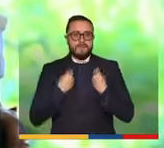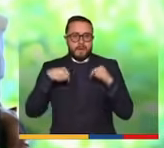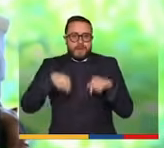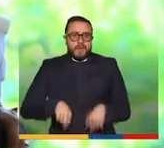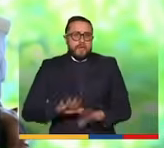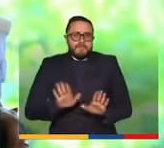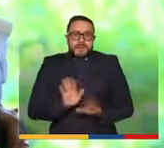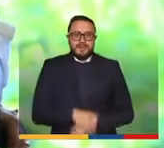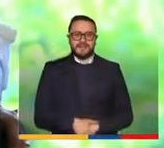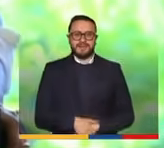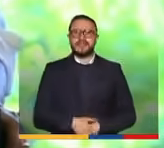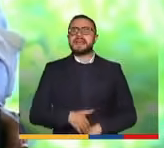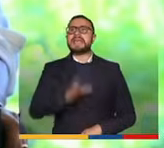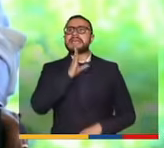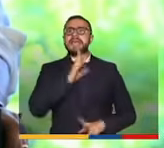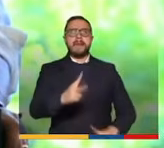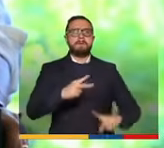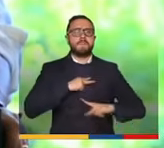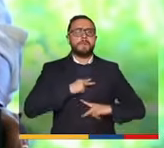¿Quién más era propietario?